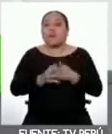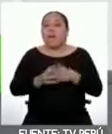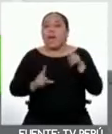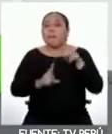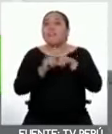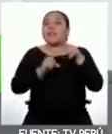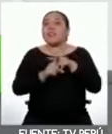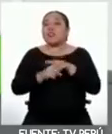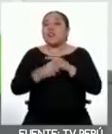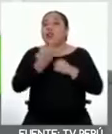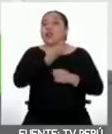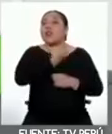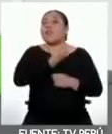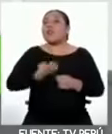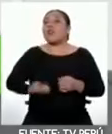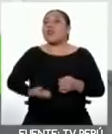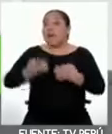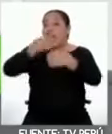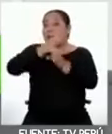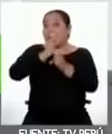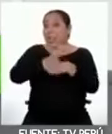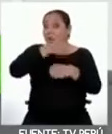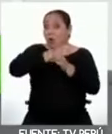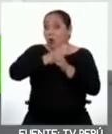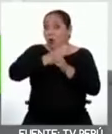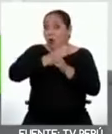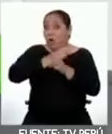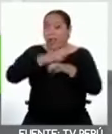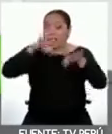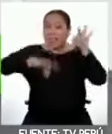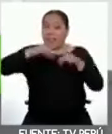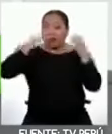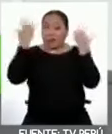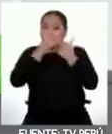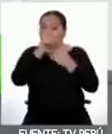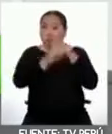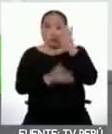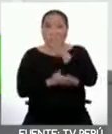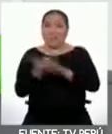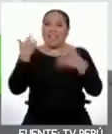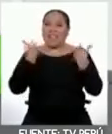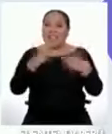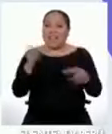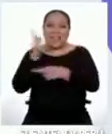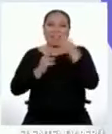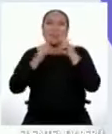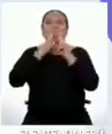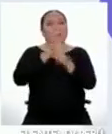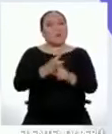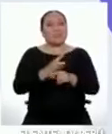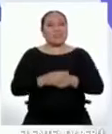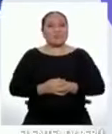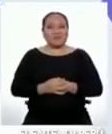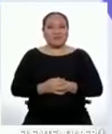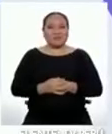que creó el Teatro de Sombras? ¿Lo recuerdan? No se vayan que ya volvemos con la respuesta.